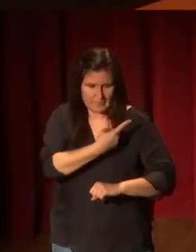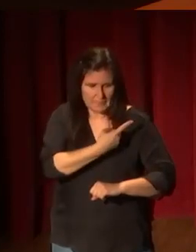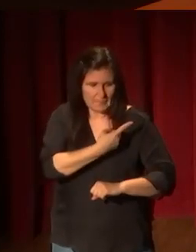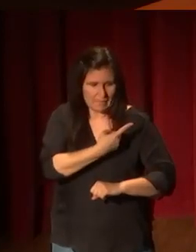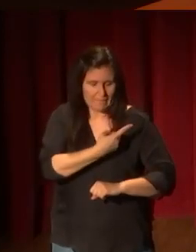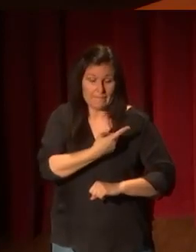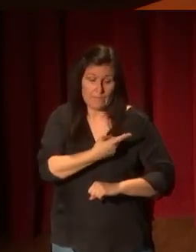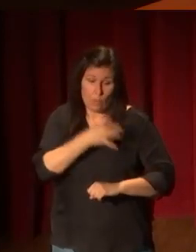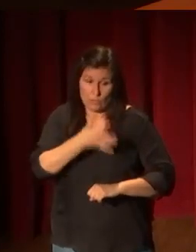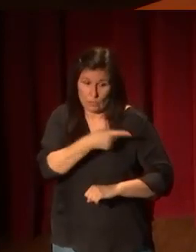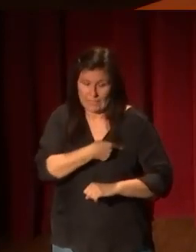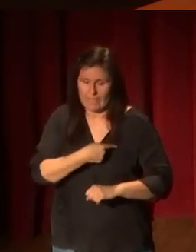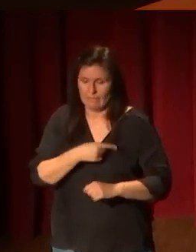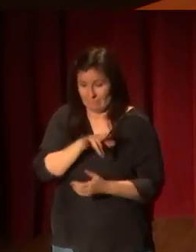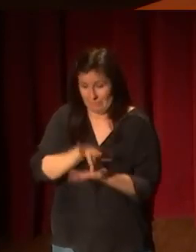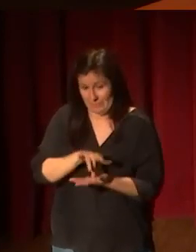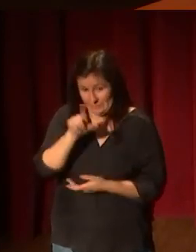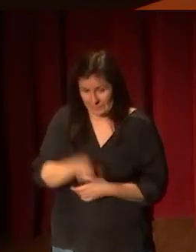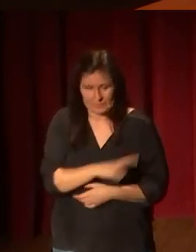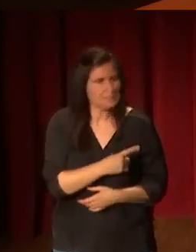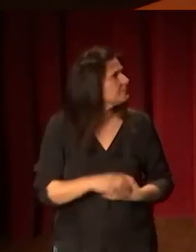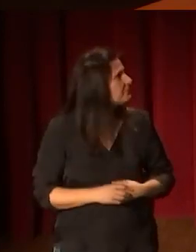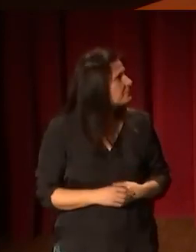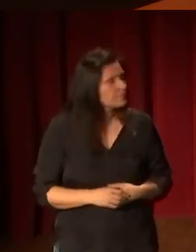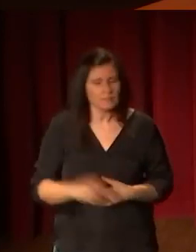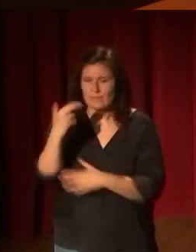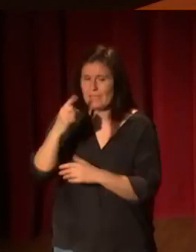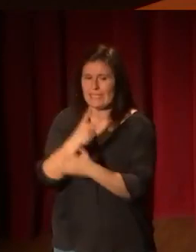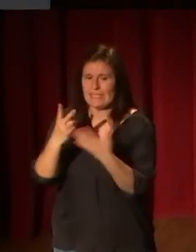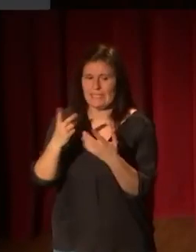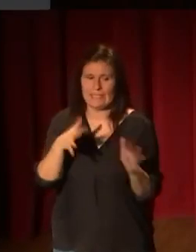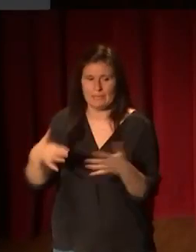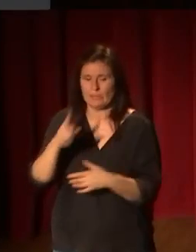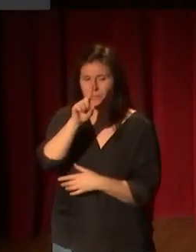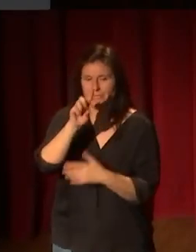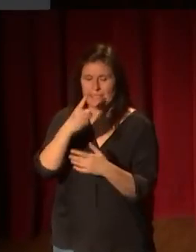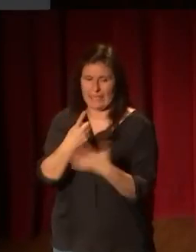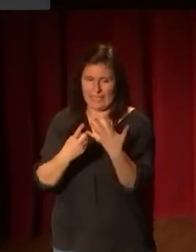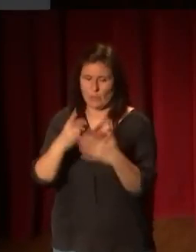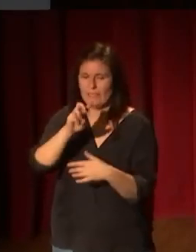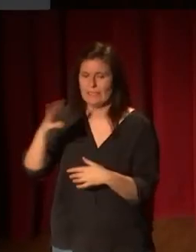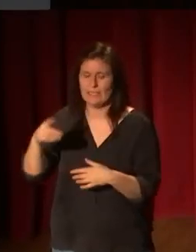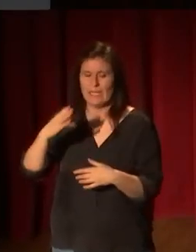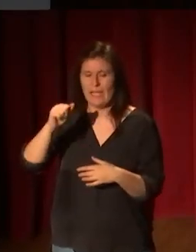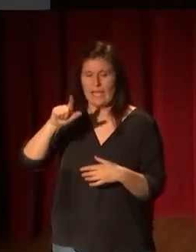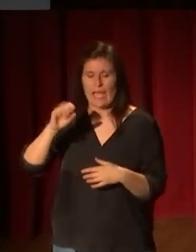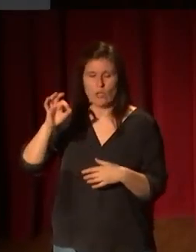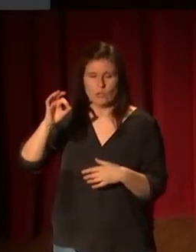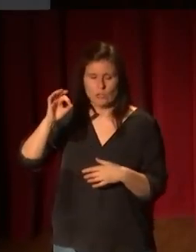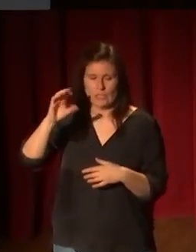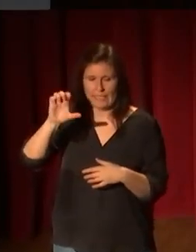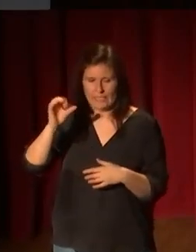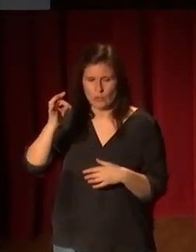con motivo de esta de esta presencia es viernes 17 de marzo de 1.623 carlos estuardo príncipe de gales